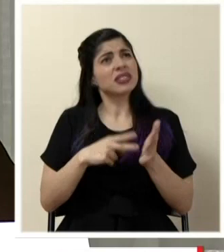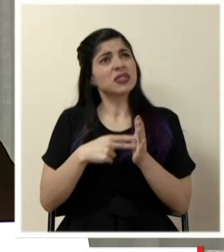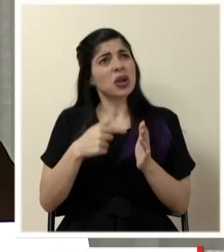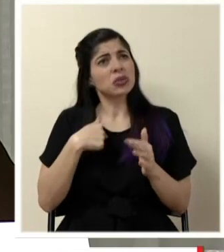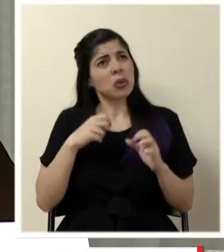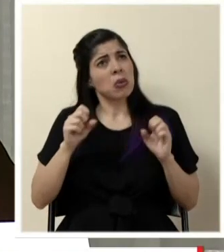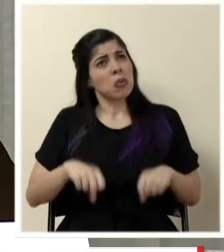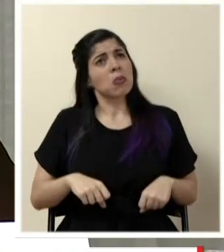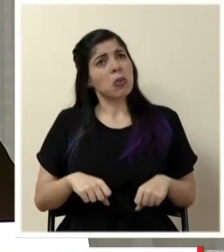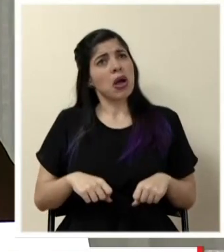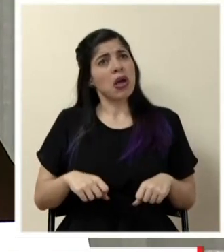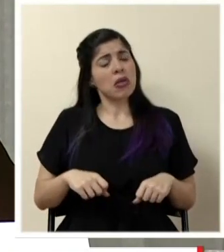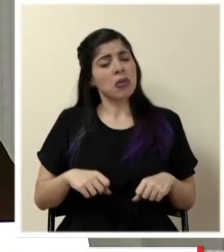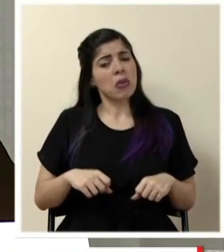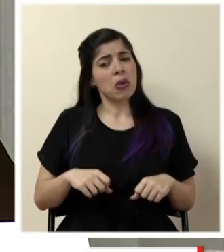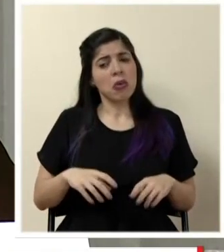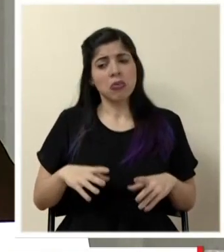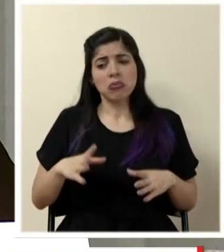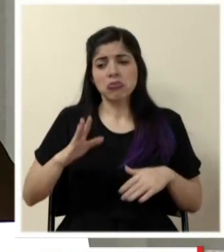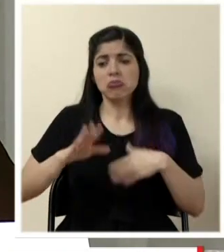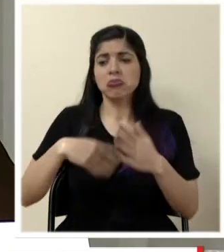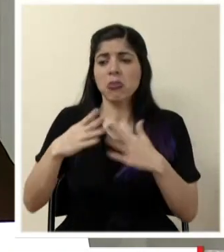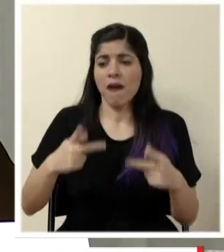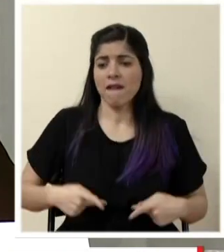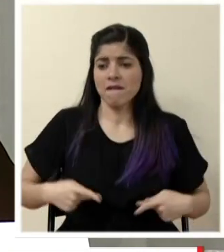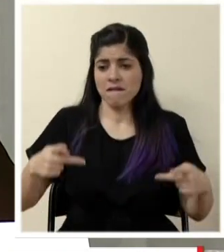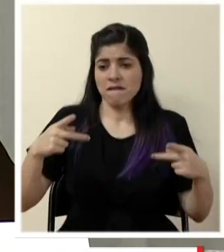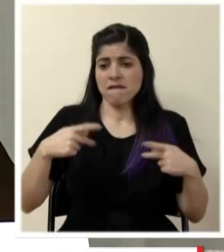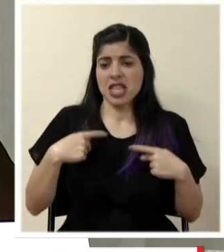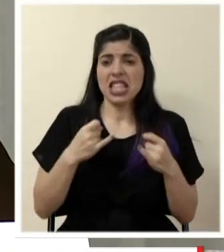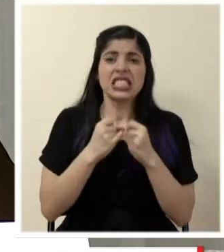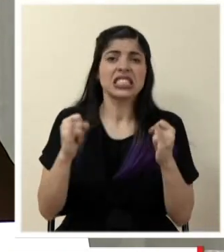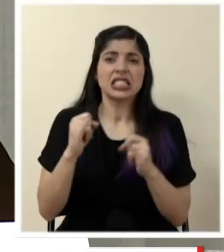asumir la vida con la forma no